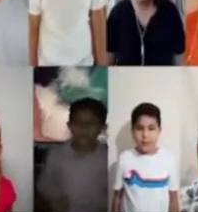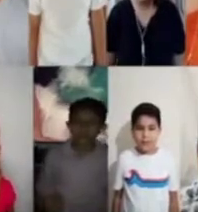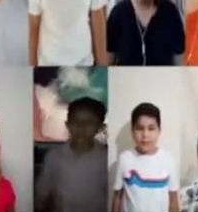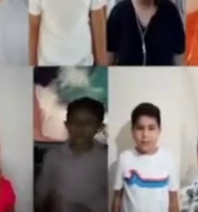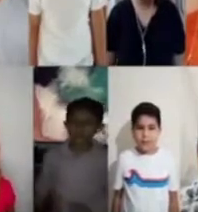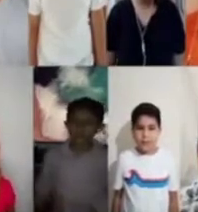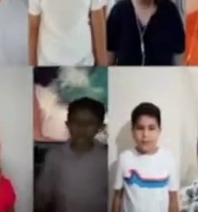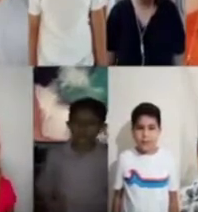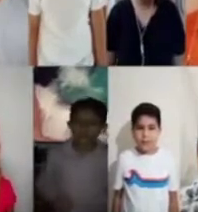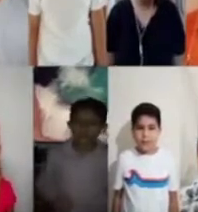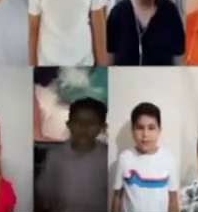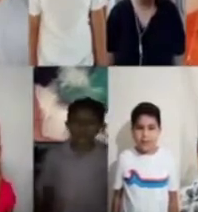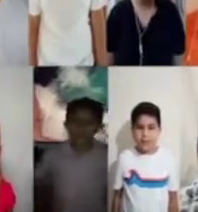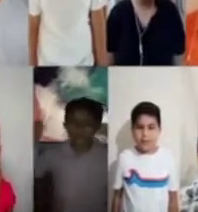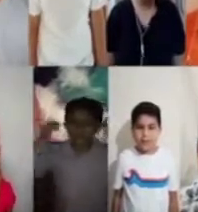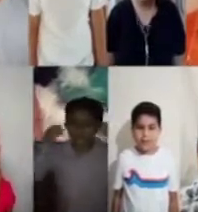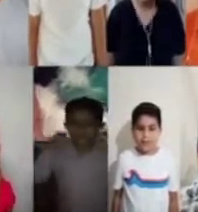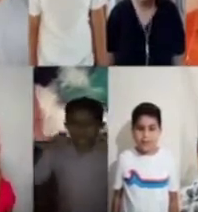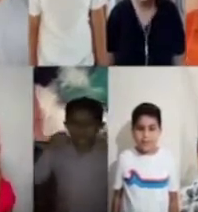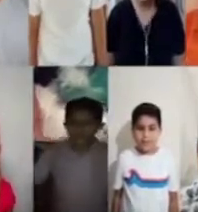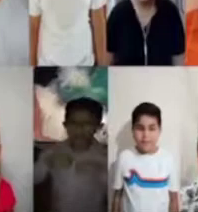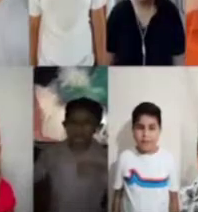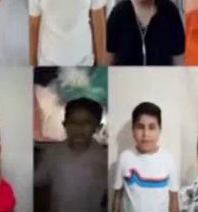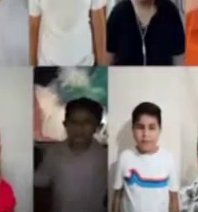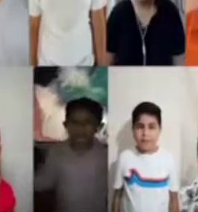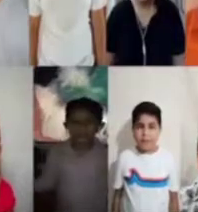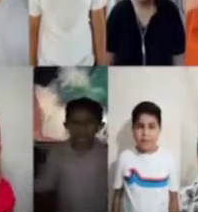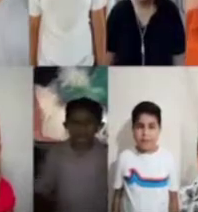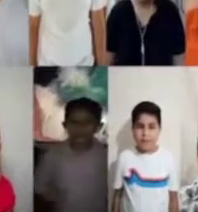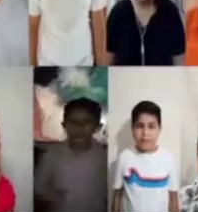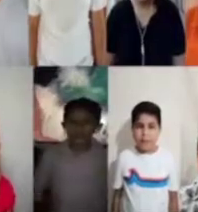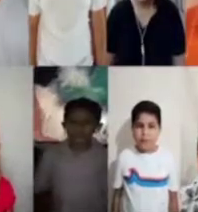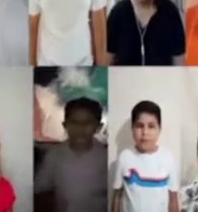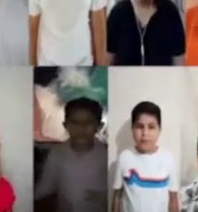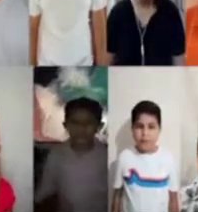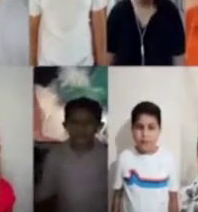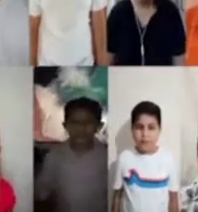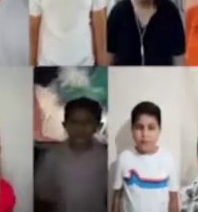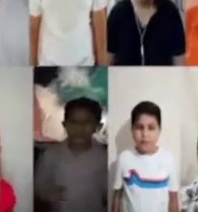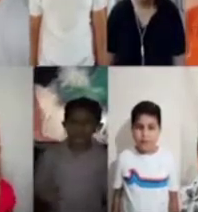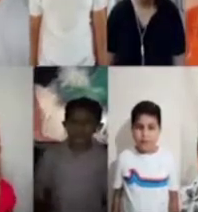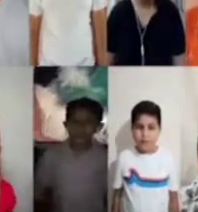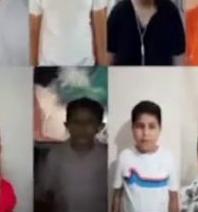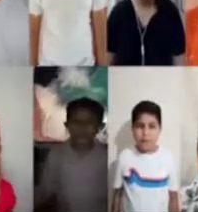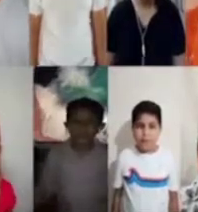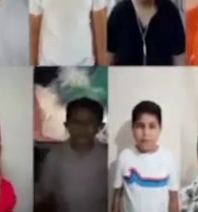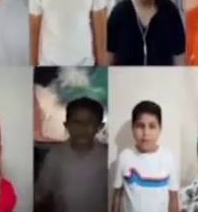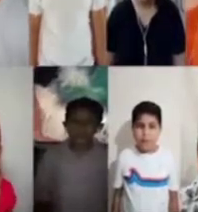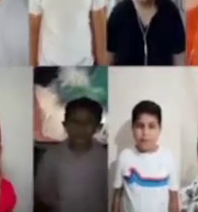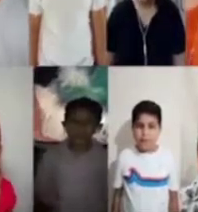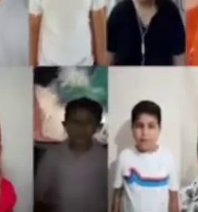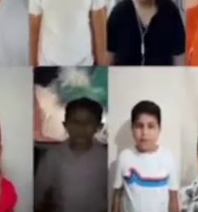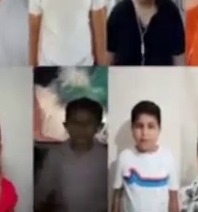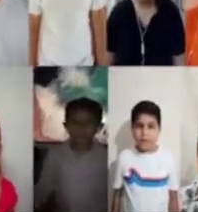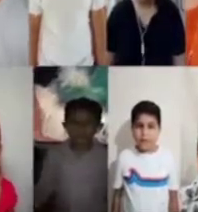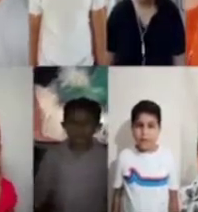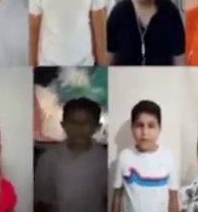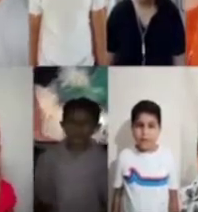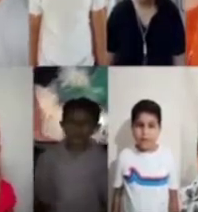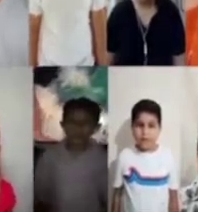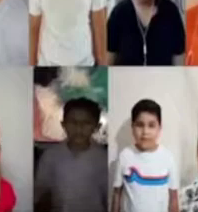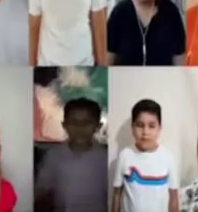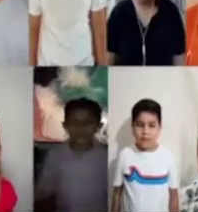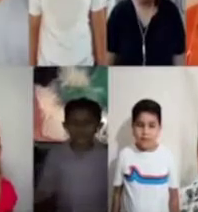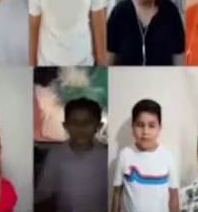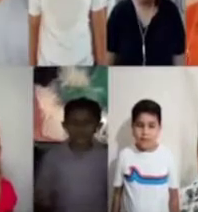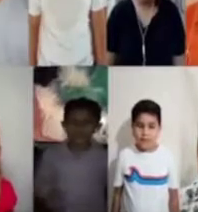blancas olas su carita podía blanquear. La negrita cucurumbe a la